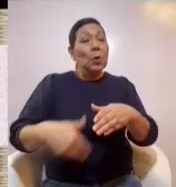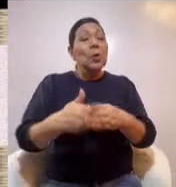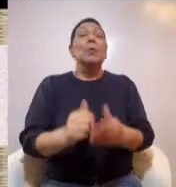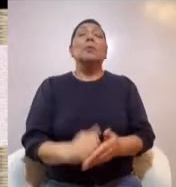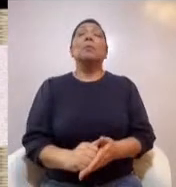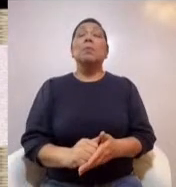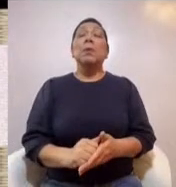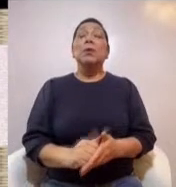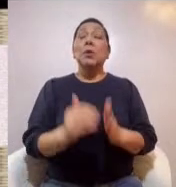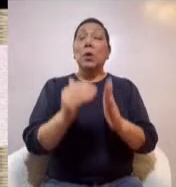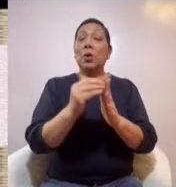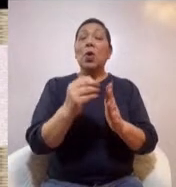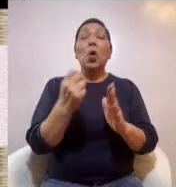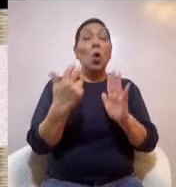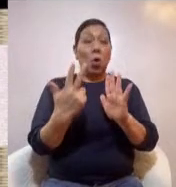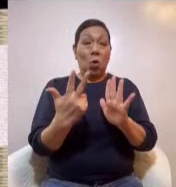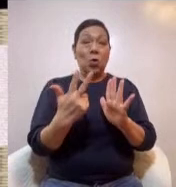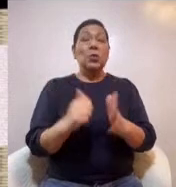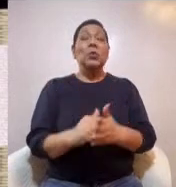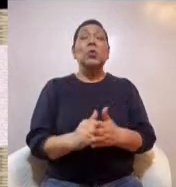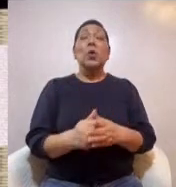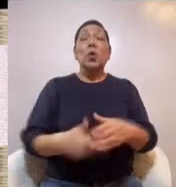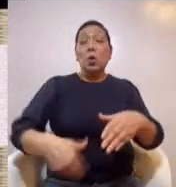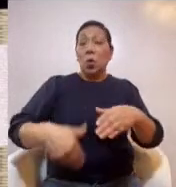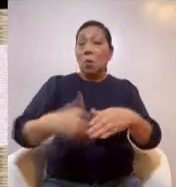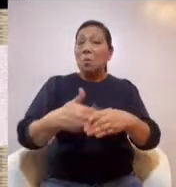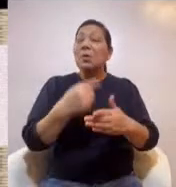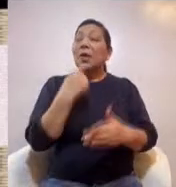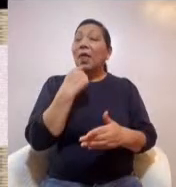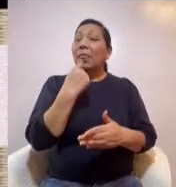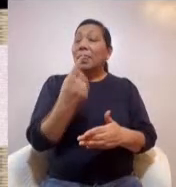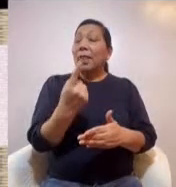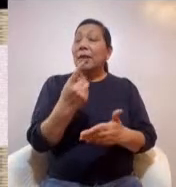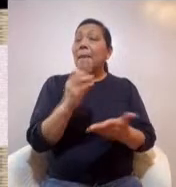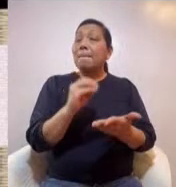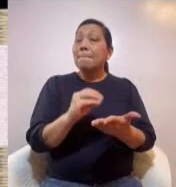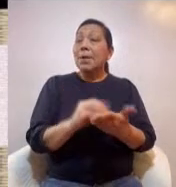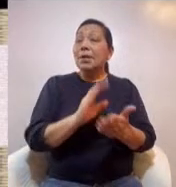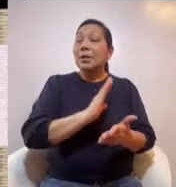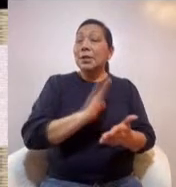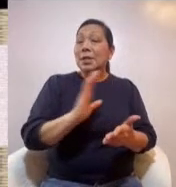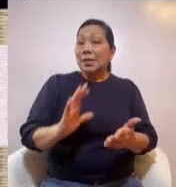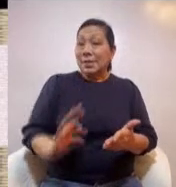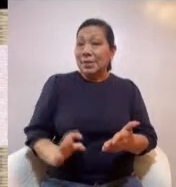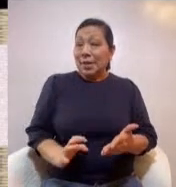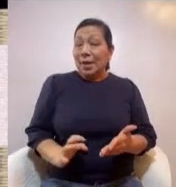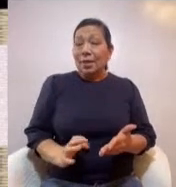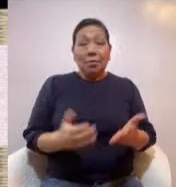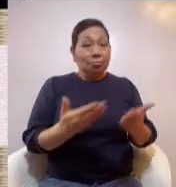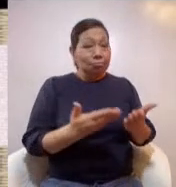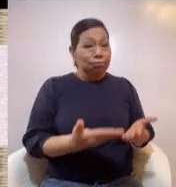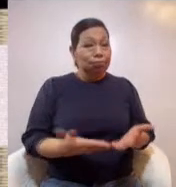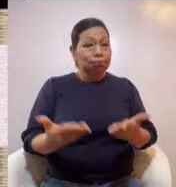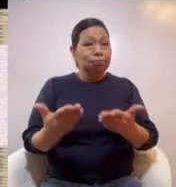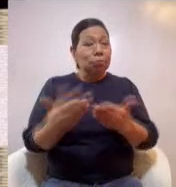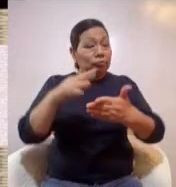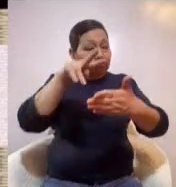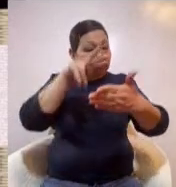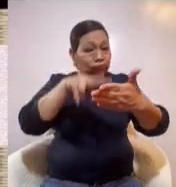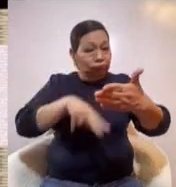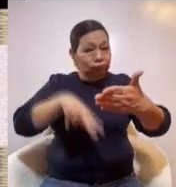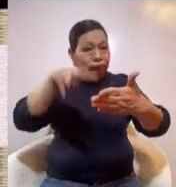de la Convención. Entonces el artículo 8 de la Convención establece además que los estados deben